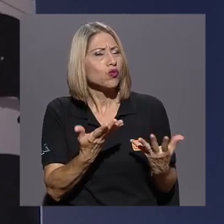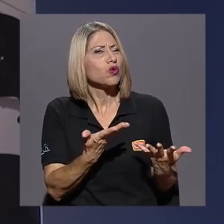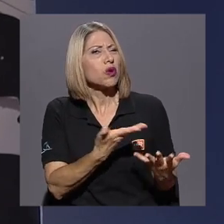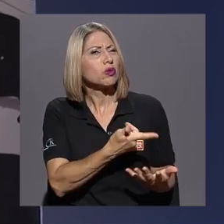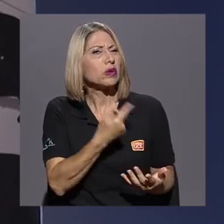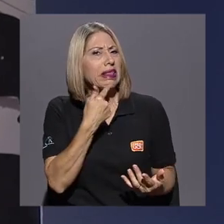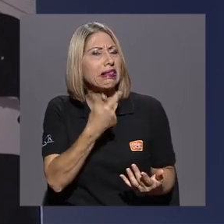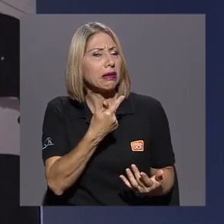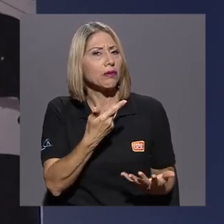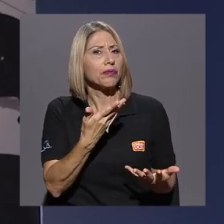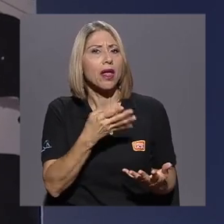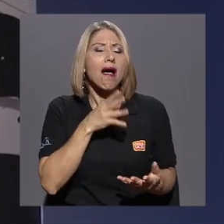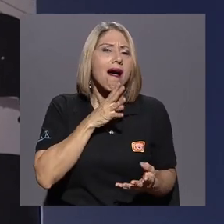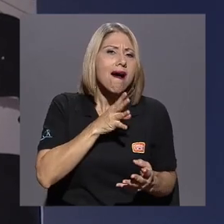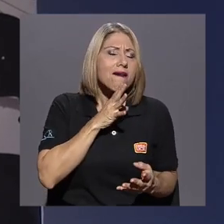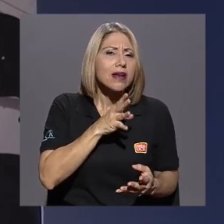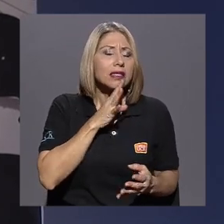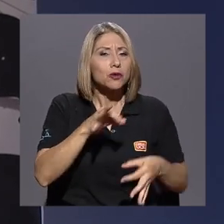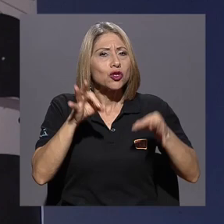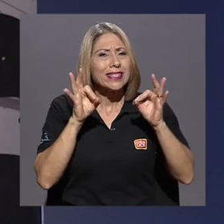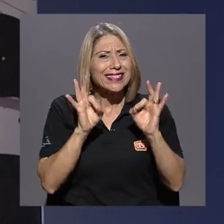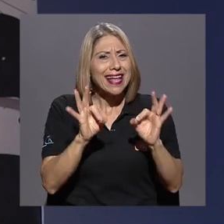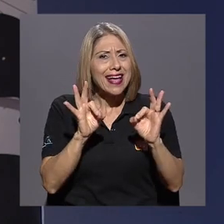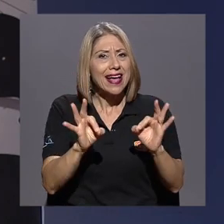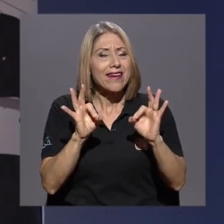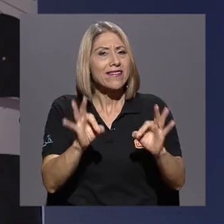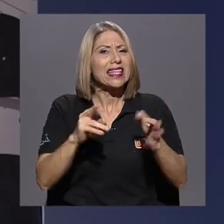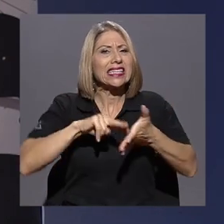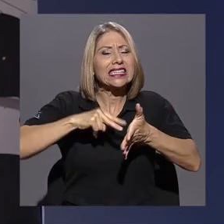pasado? Que hablásemos también de lo que